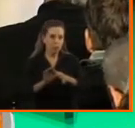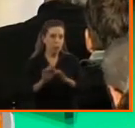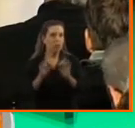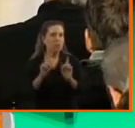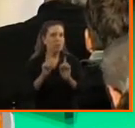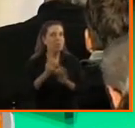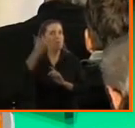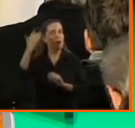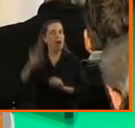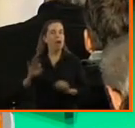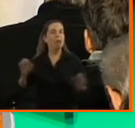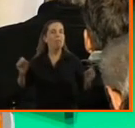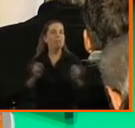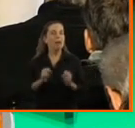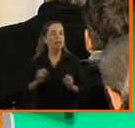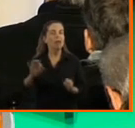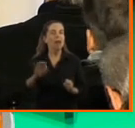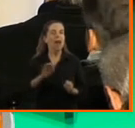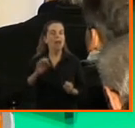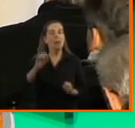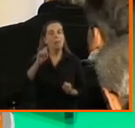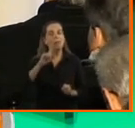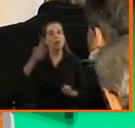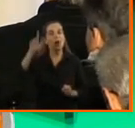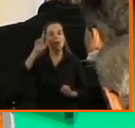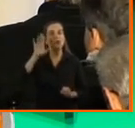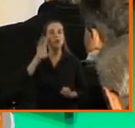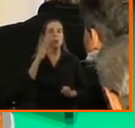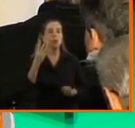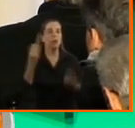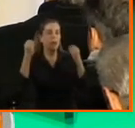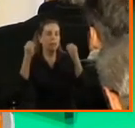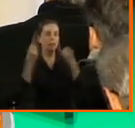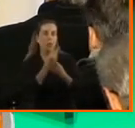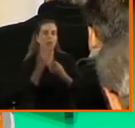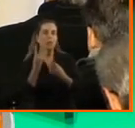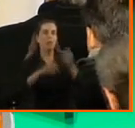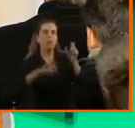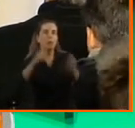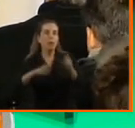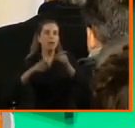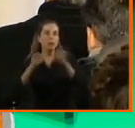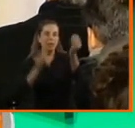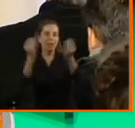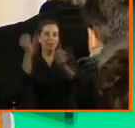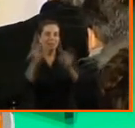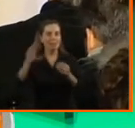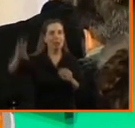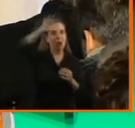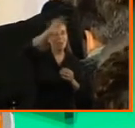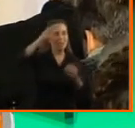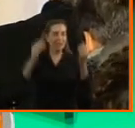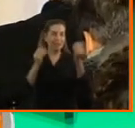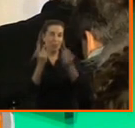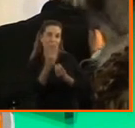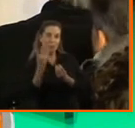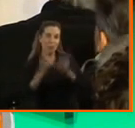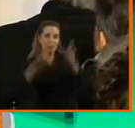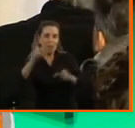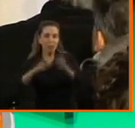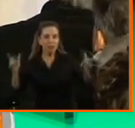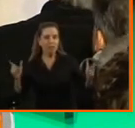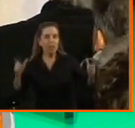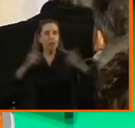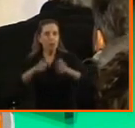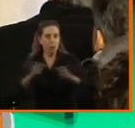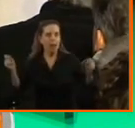que casi le diría que es más importante el aspecto simbólico y la atención que puede mantener, la atención en términos de